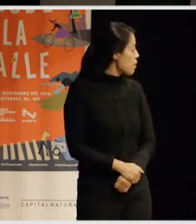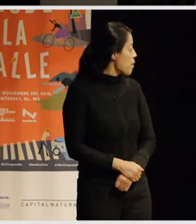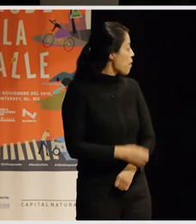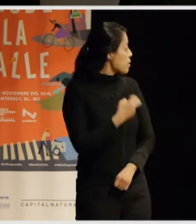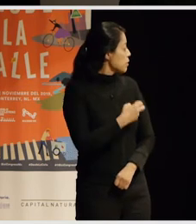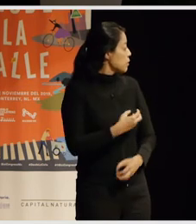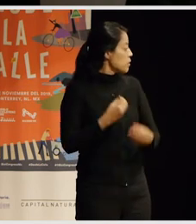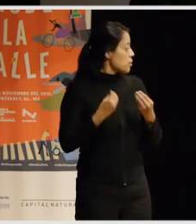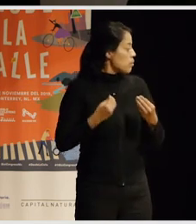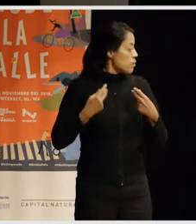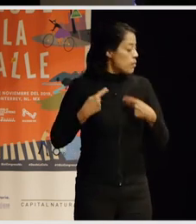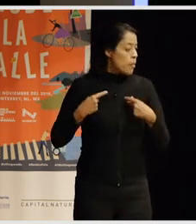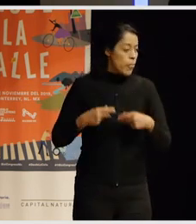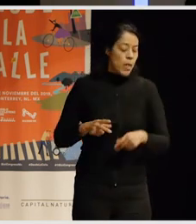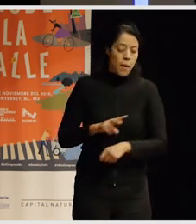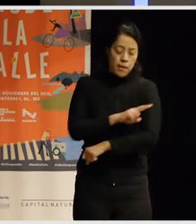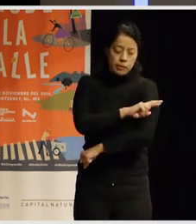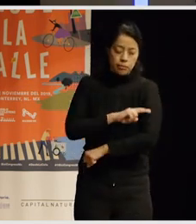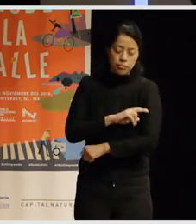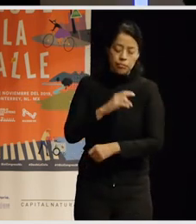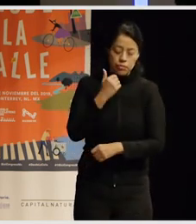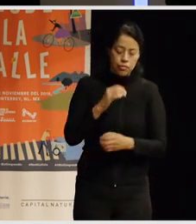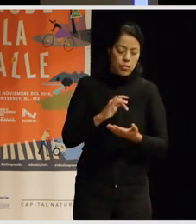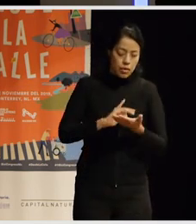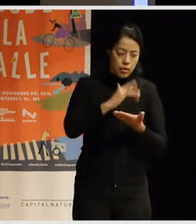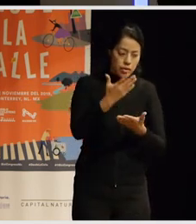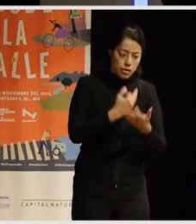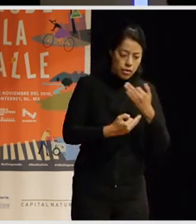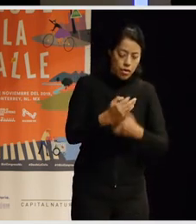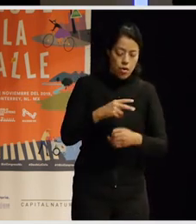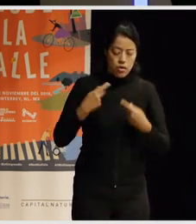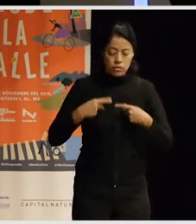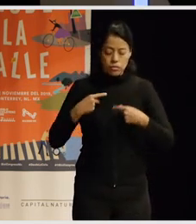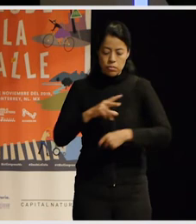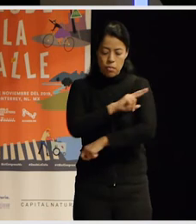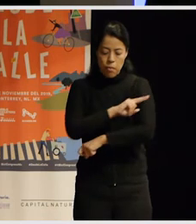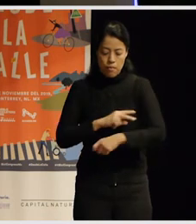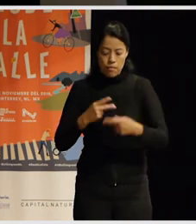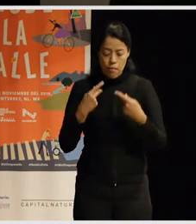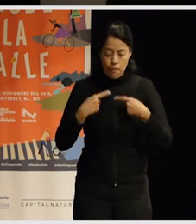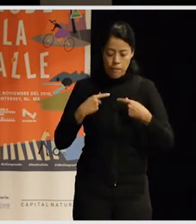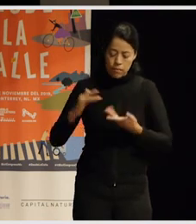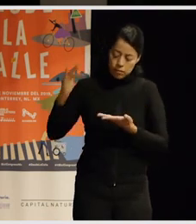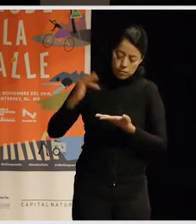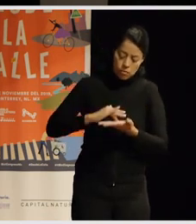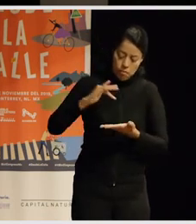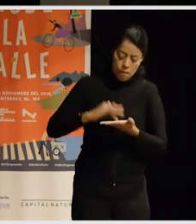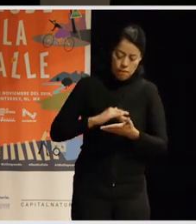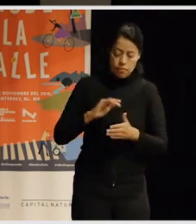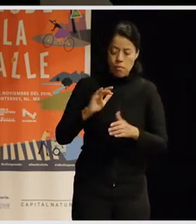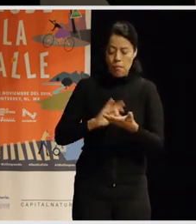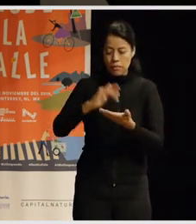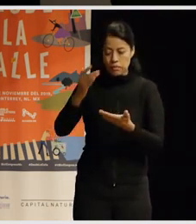muchos de los voluntarios ese es un agradecimiento bien importante porque todos los voluntarios y las personas que nos apoyaron gracias a esta